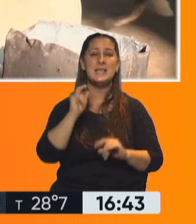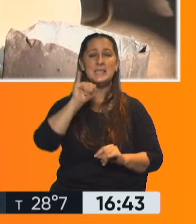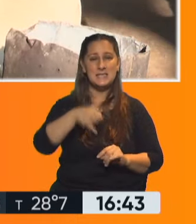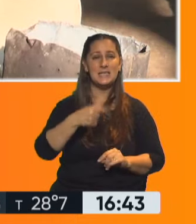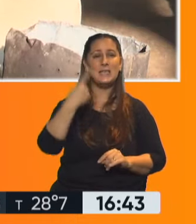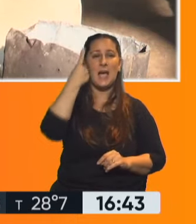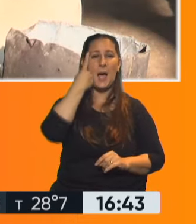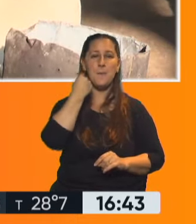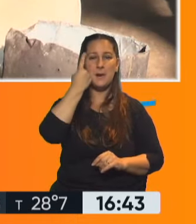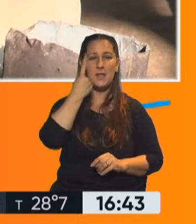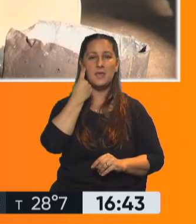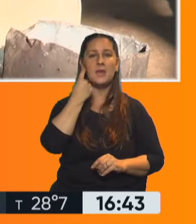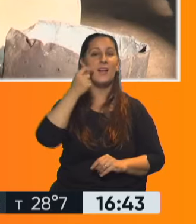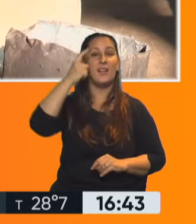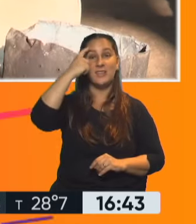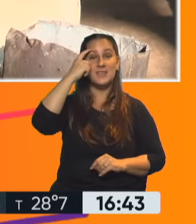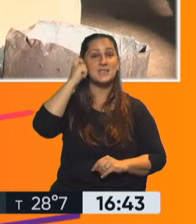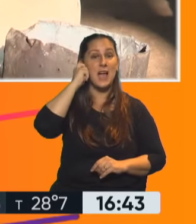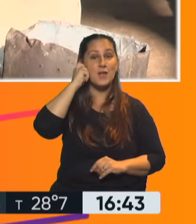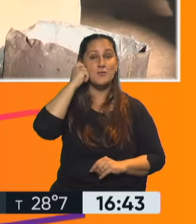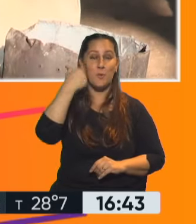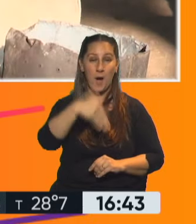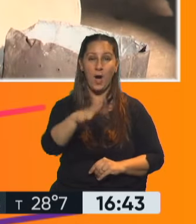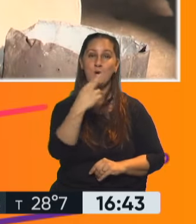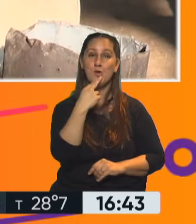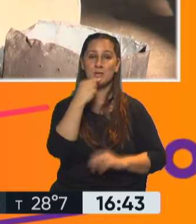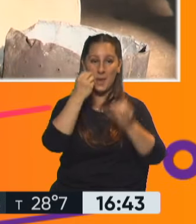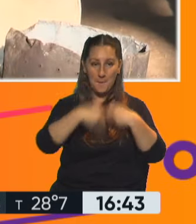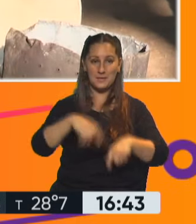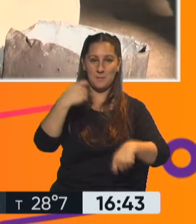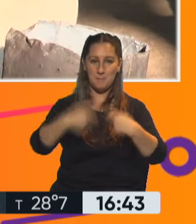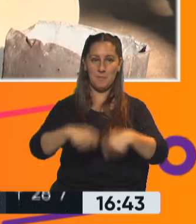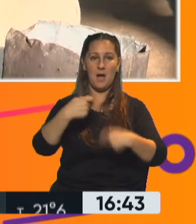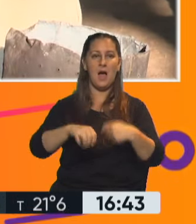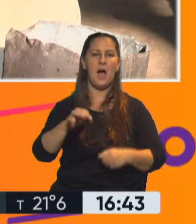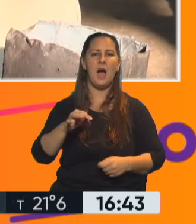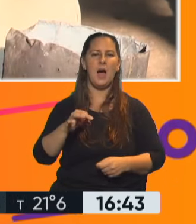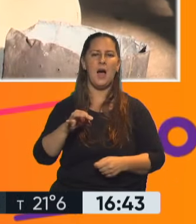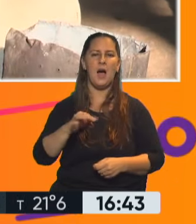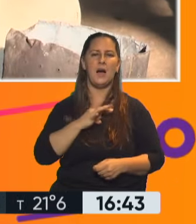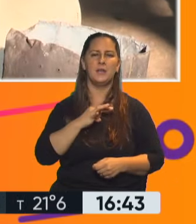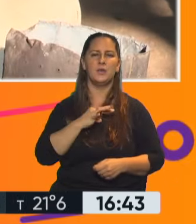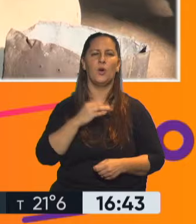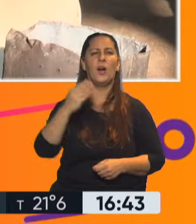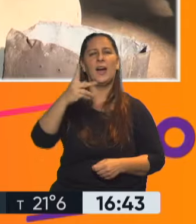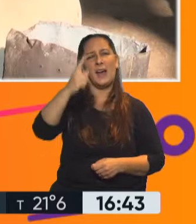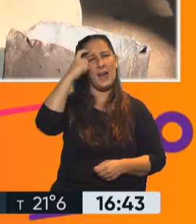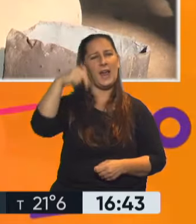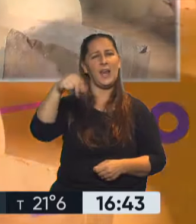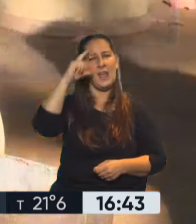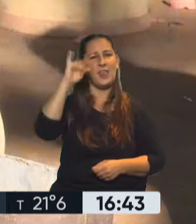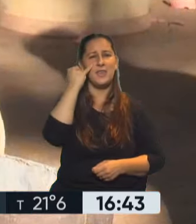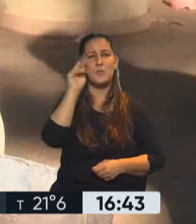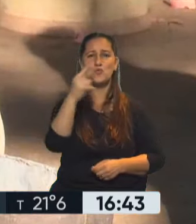en la vida, porque empecé a los 10 años para 11 a hacer este instrumento, cuando tenía ya por el año 2, antes que murió Fraser Kennedy. En